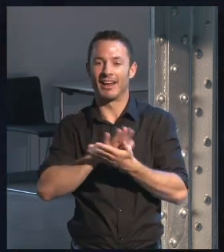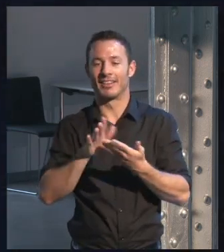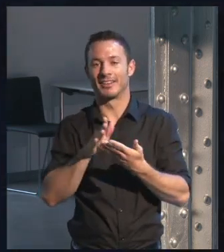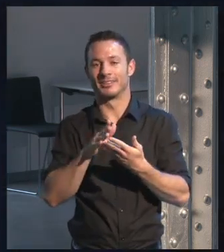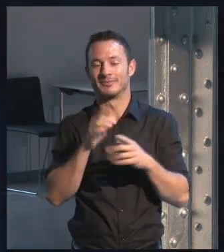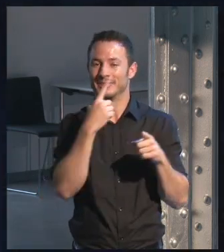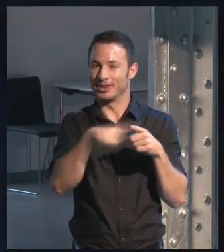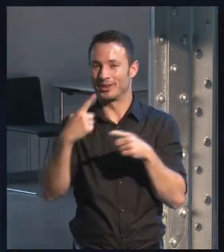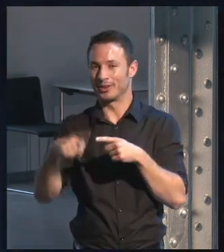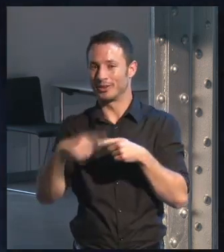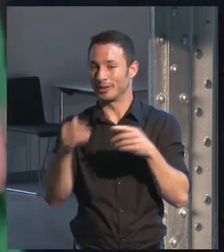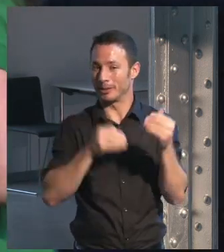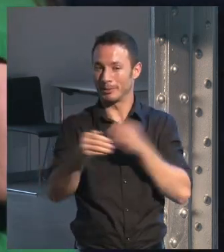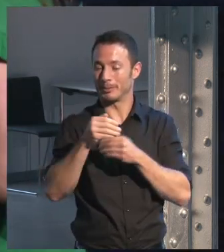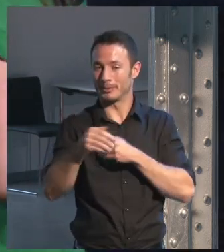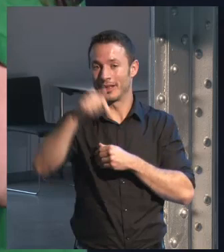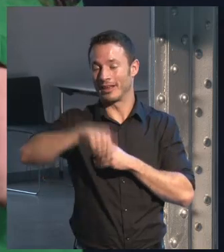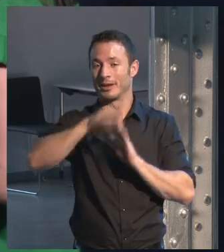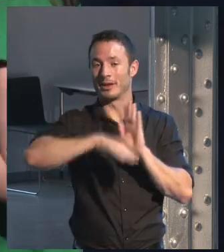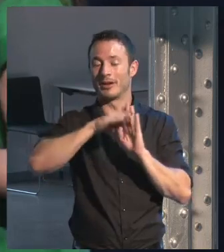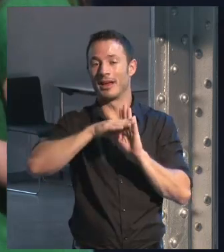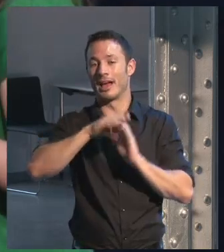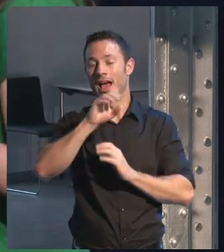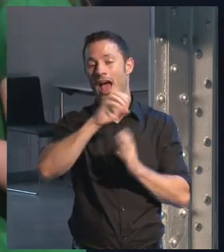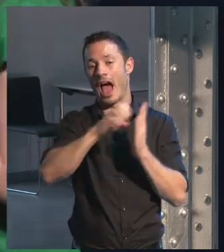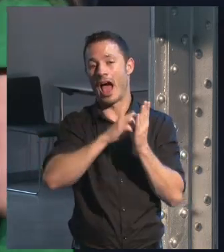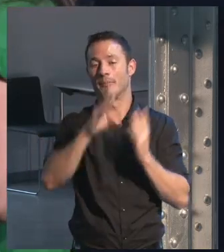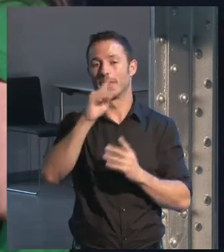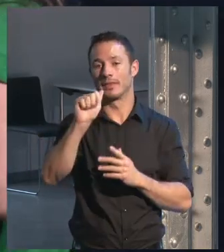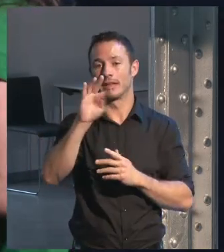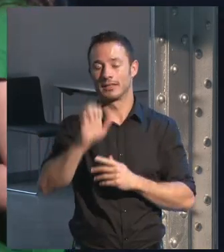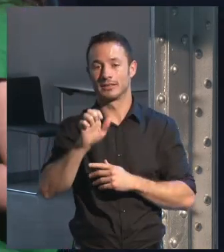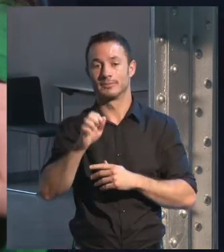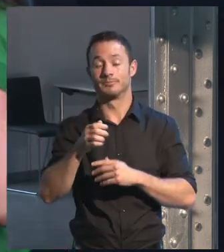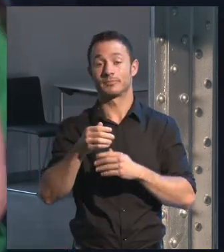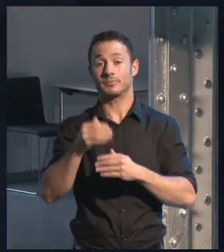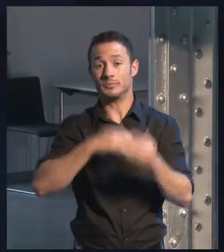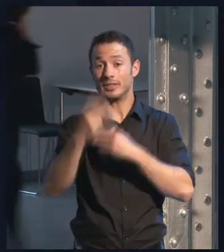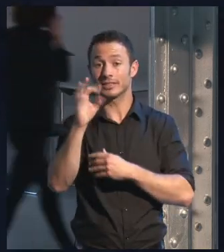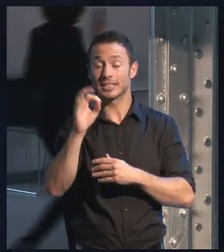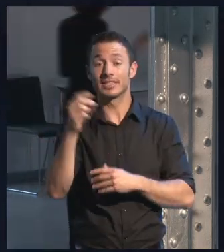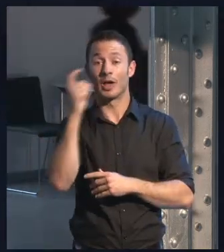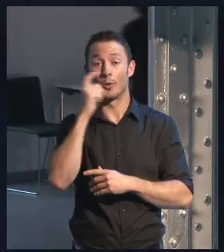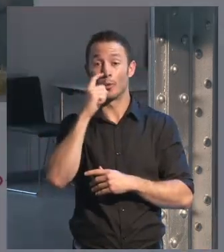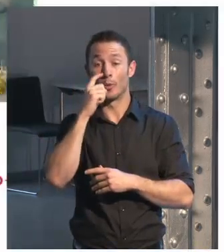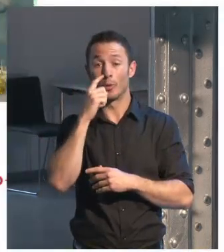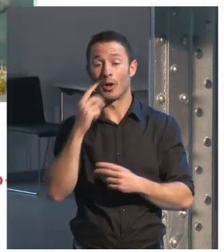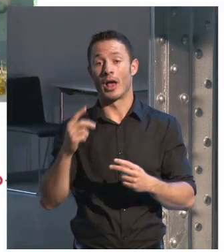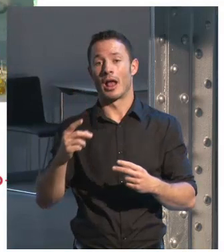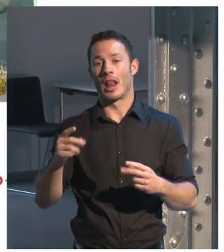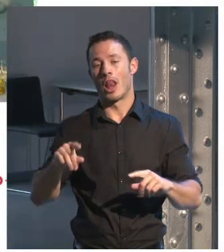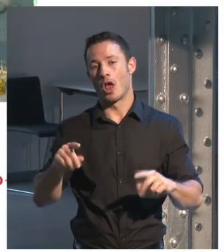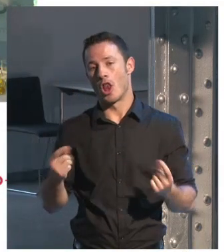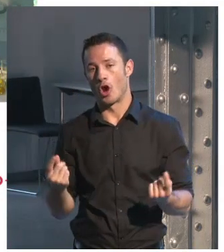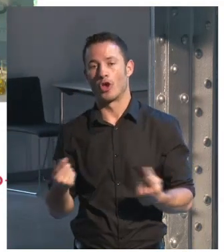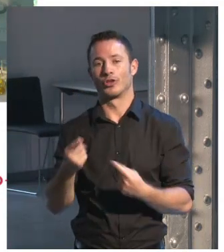tendremos próximamente en The Update. El día 30 de junio nos vamos a Logroño, nos vamos a celebrar nuestro evento para la zona